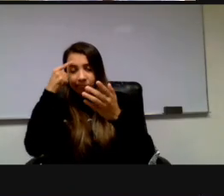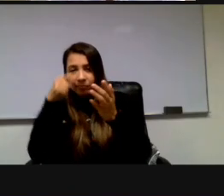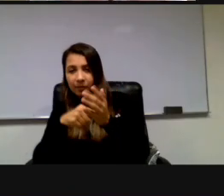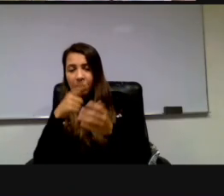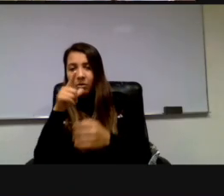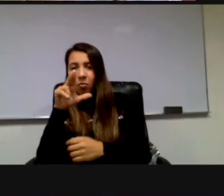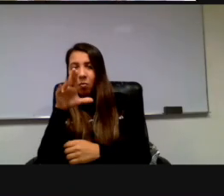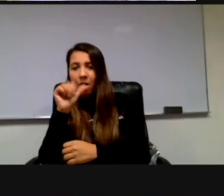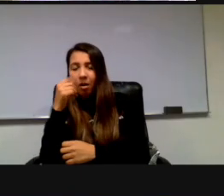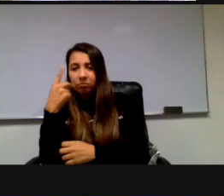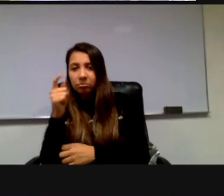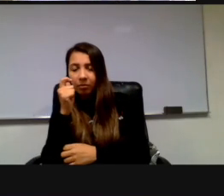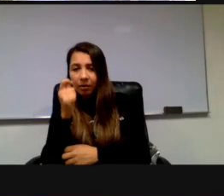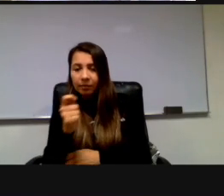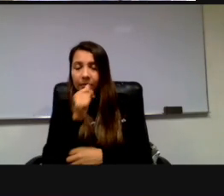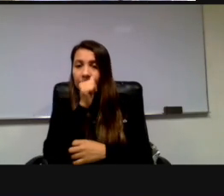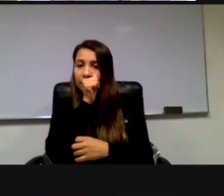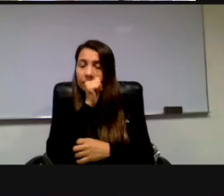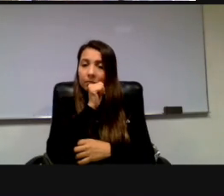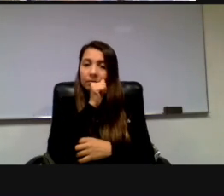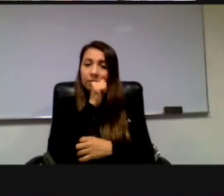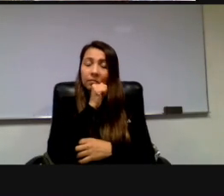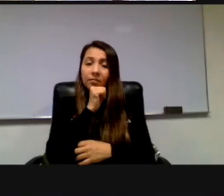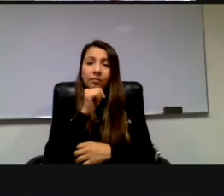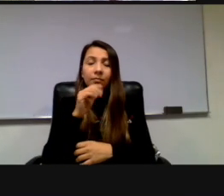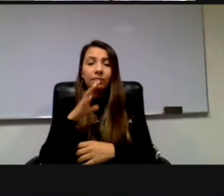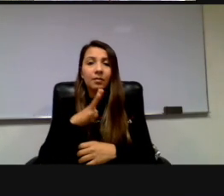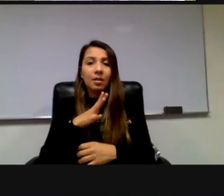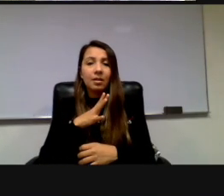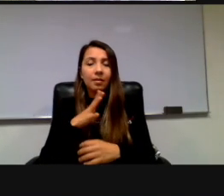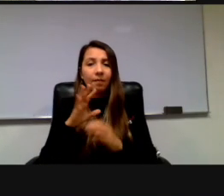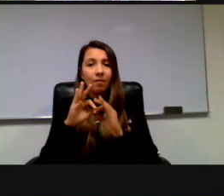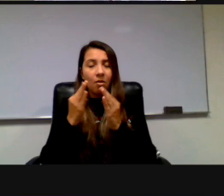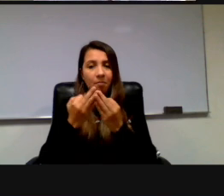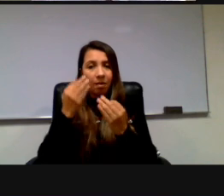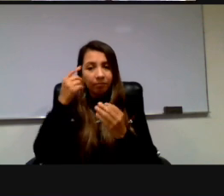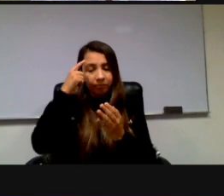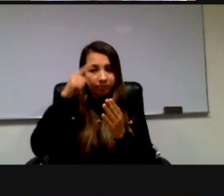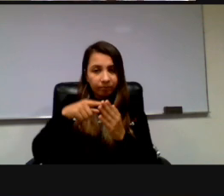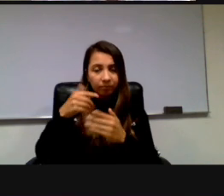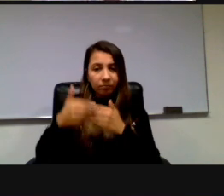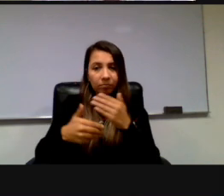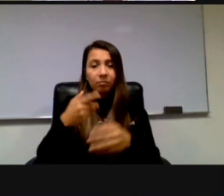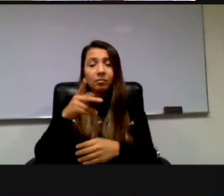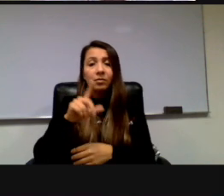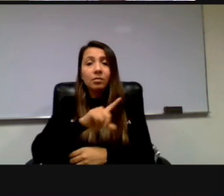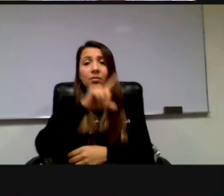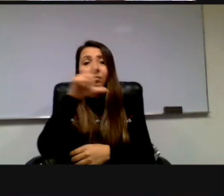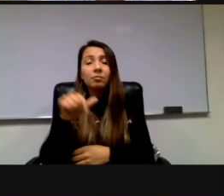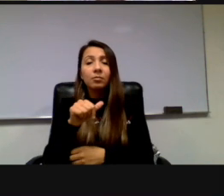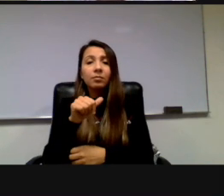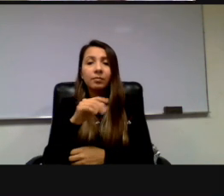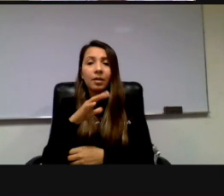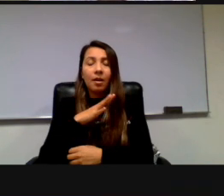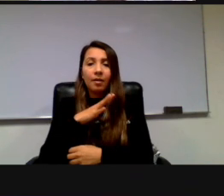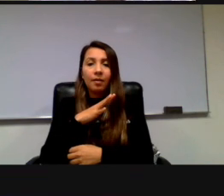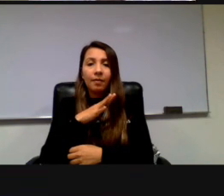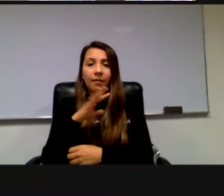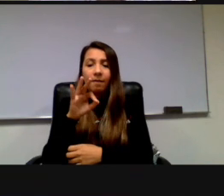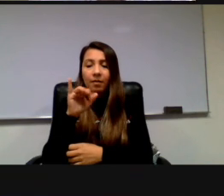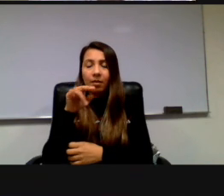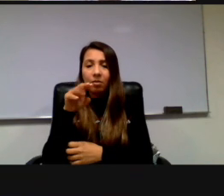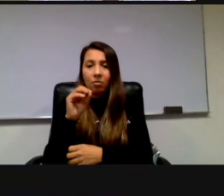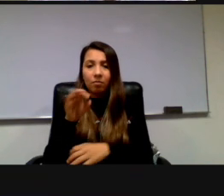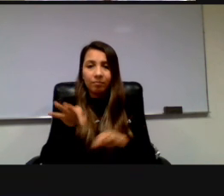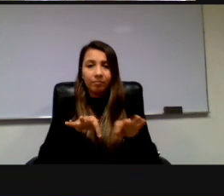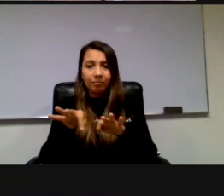Luca, ¿no? Nos dan una hipótesis gruesa, pero luego viene el trabajo fino